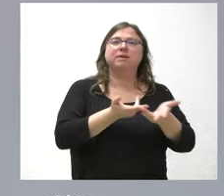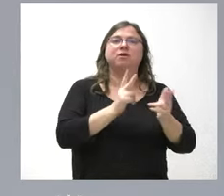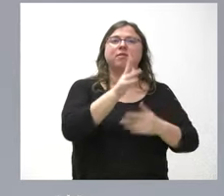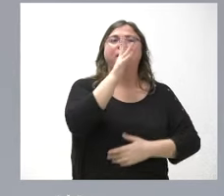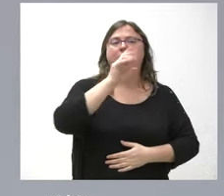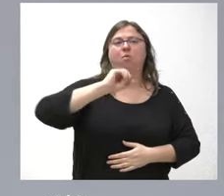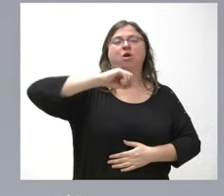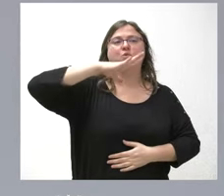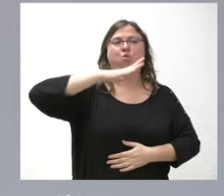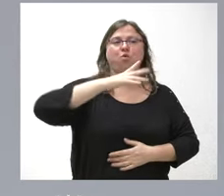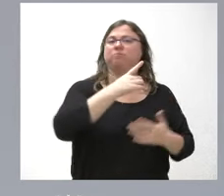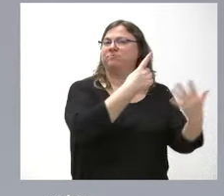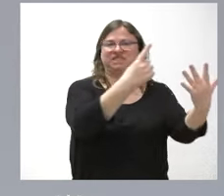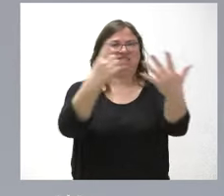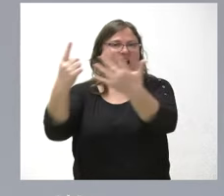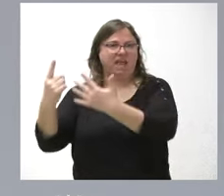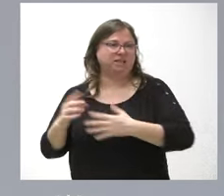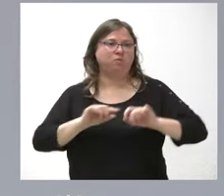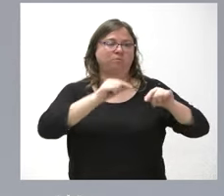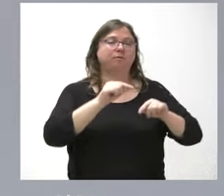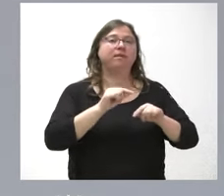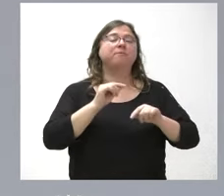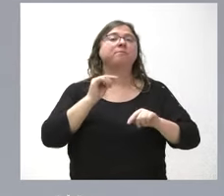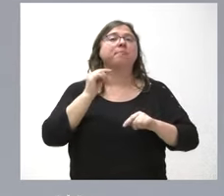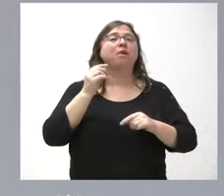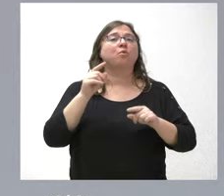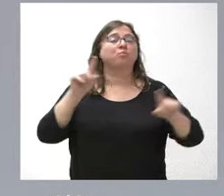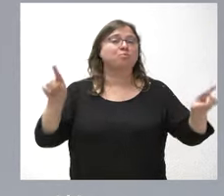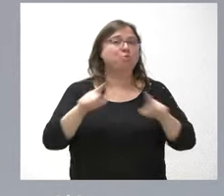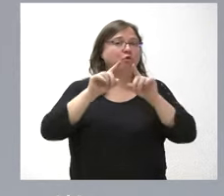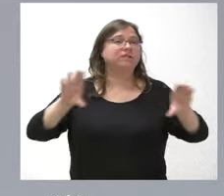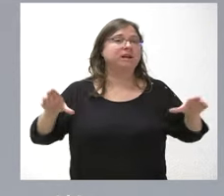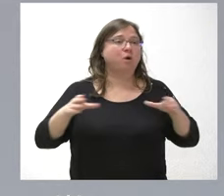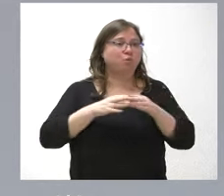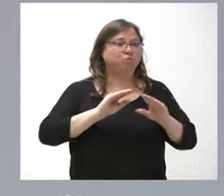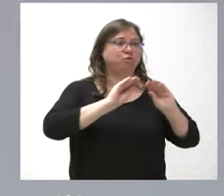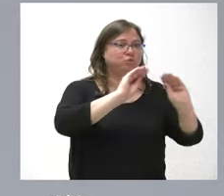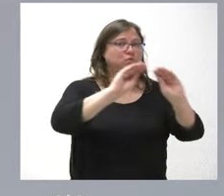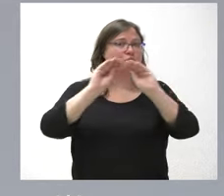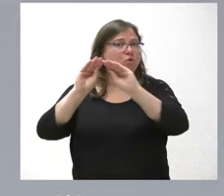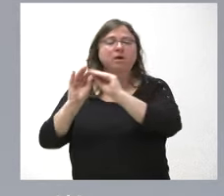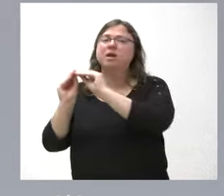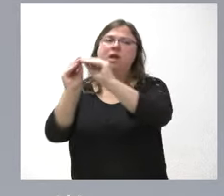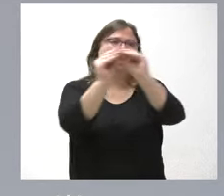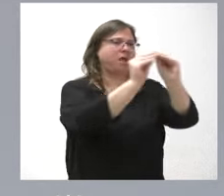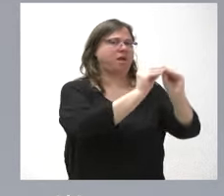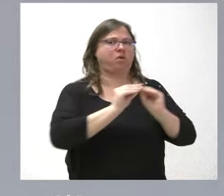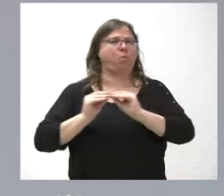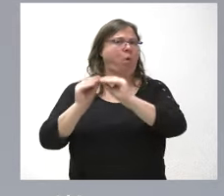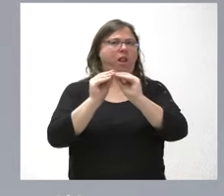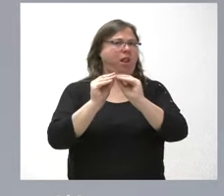luz, la actuación de los grupos musicales en cada provincia también va a ser homogénea. En